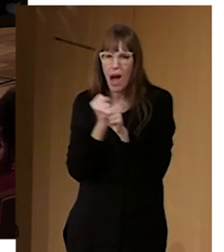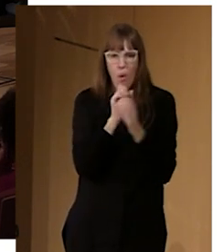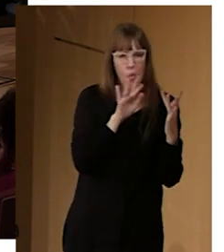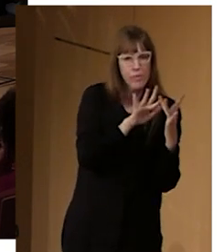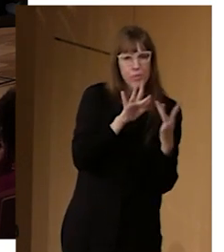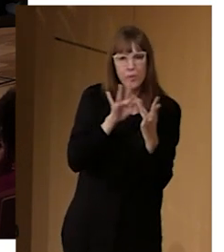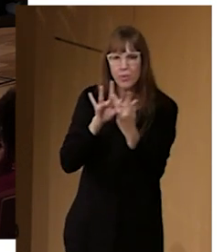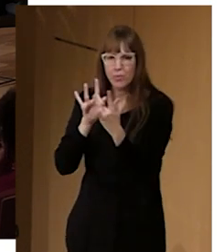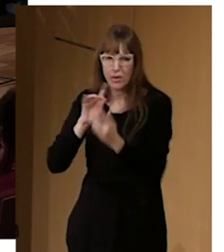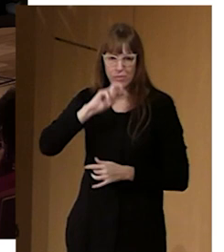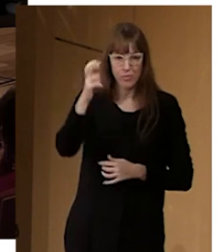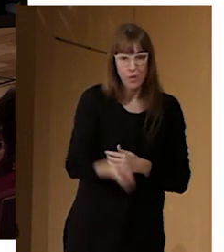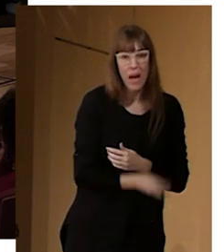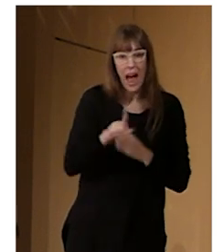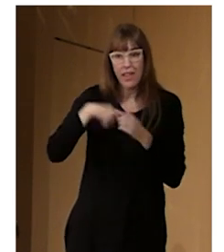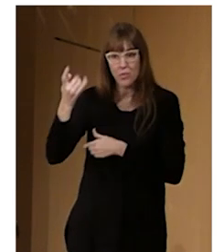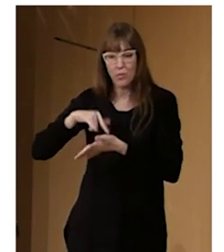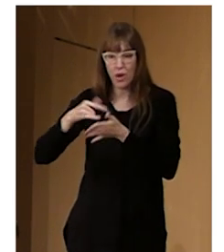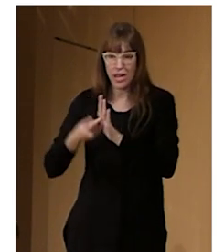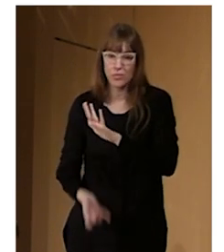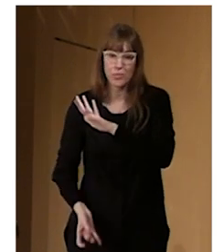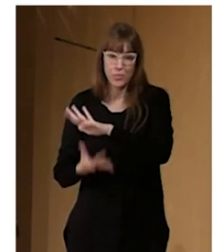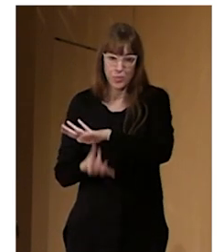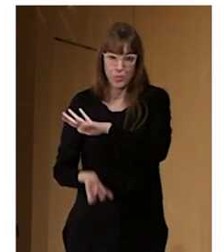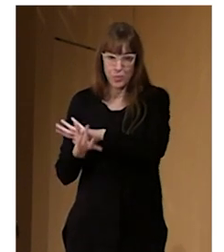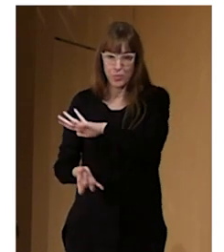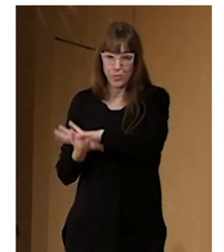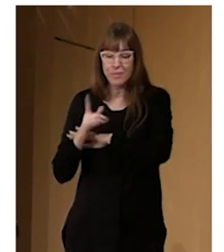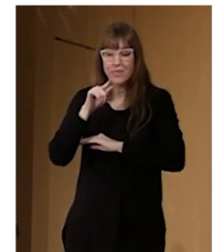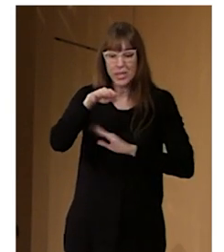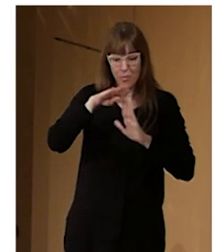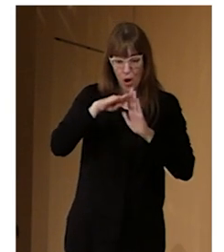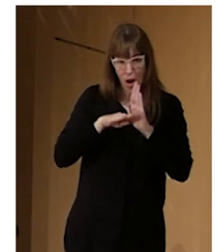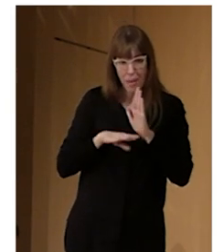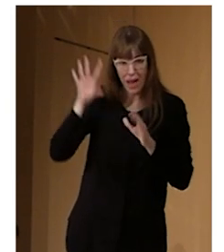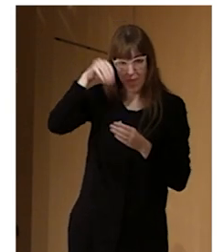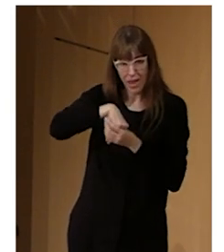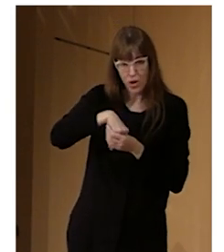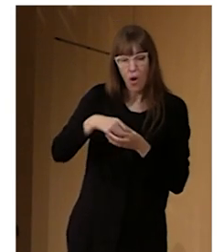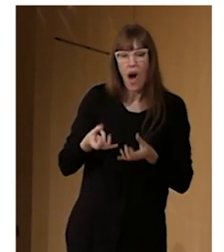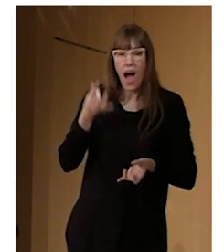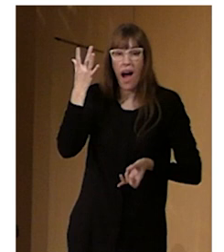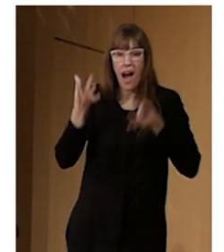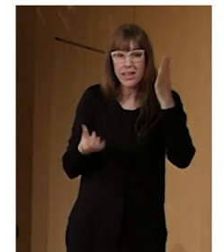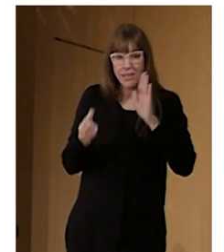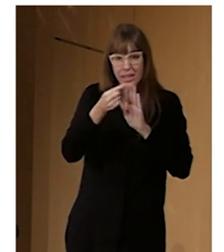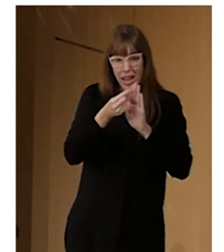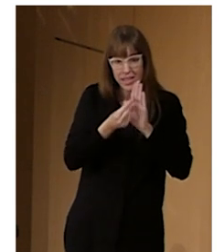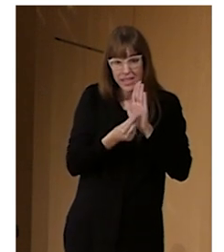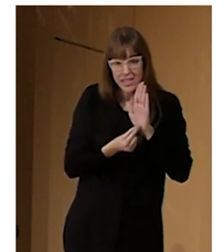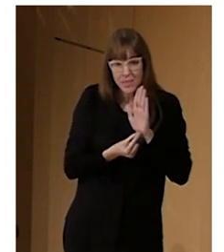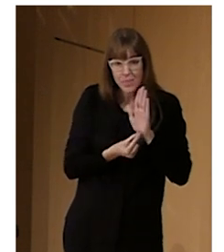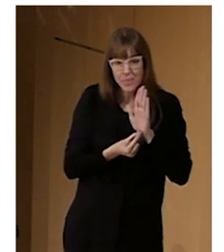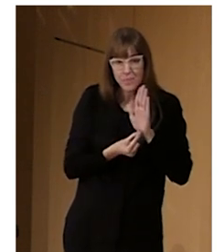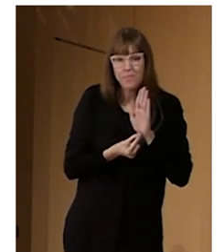entonces bueno eh es un es un proyecto en el que es un programa en el que todas las actividades que se ofrecen eh lo que buscamos es dado que somos un